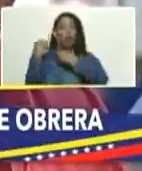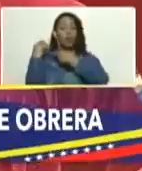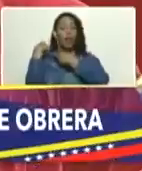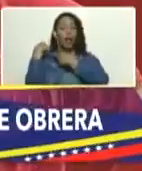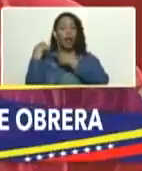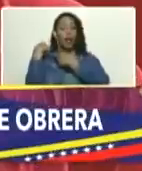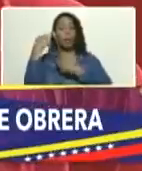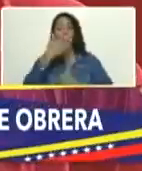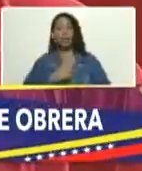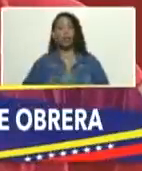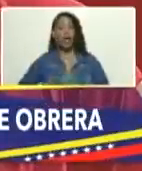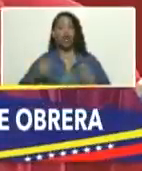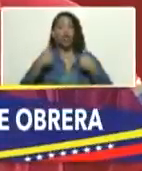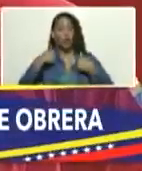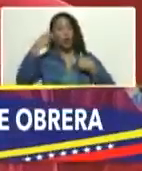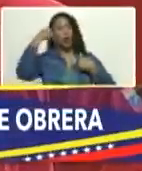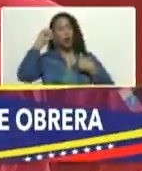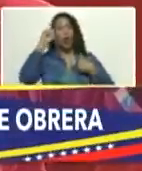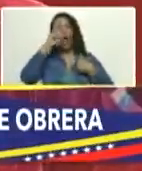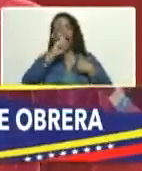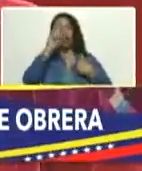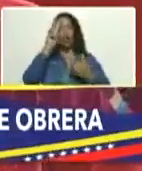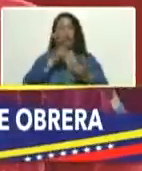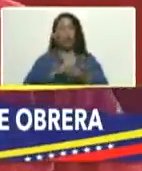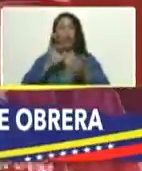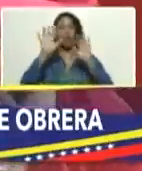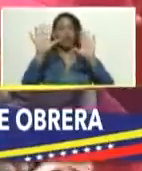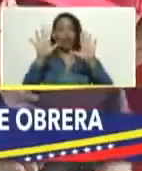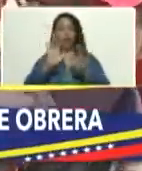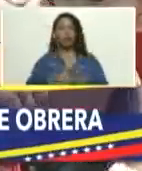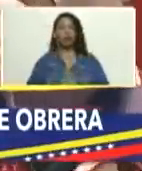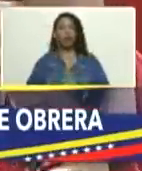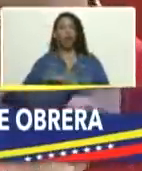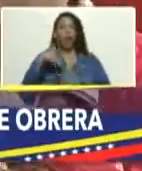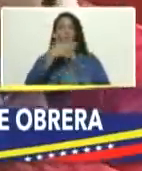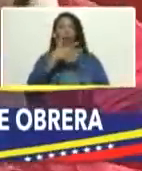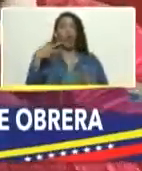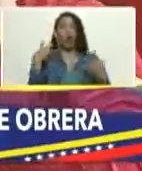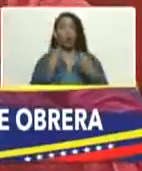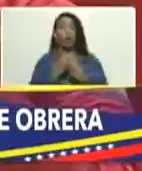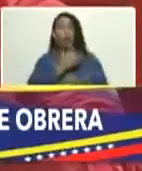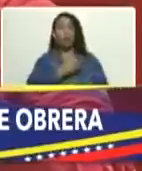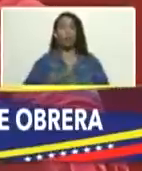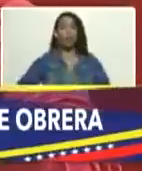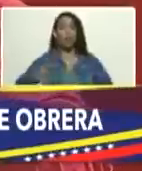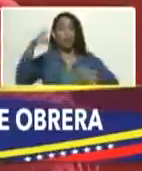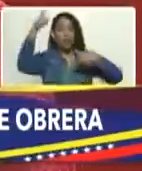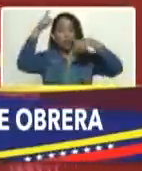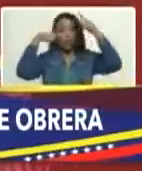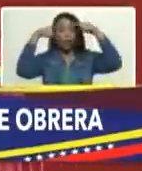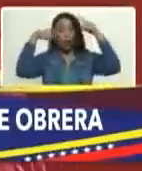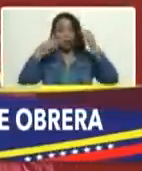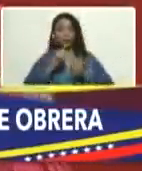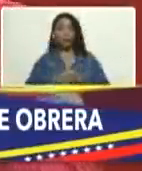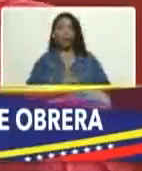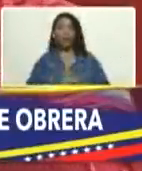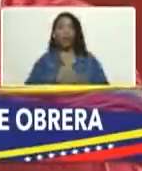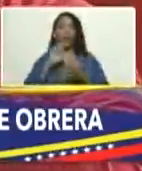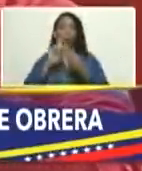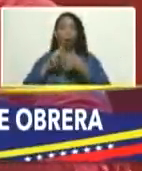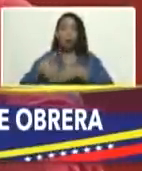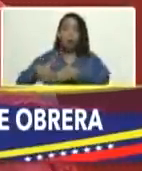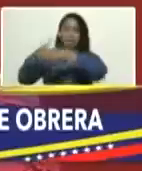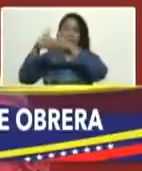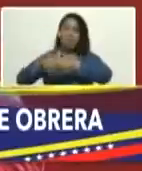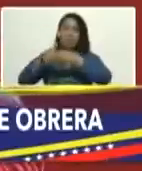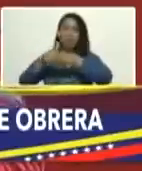presidente, yo me recuerdo en el año 2010, cuando el compañero presidente Hugo Chávez conoció